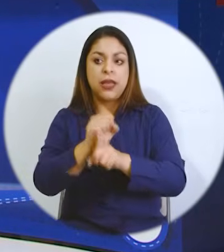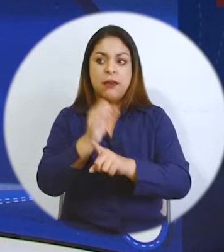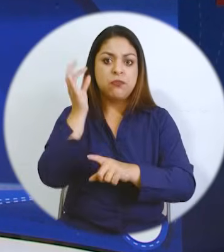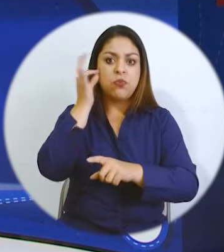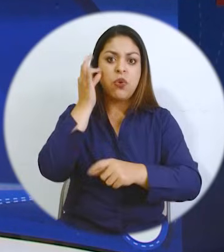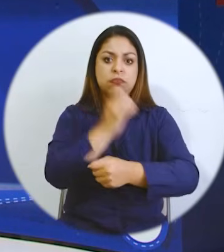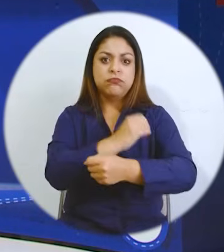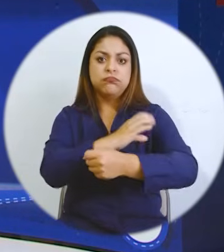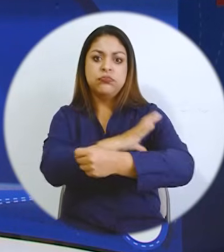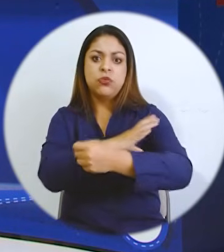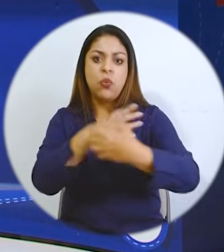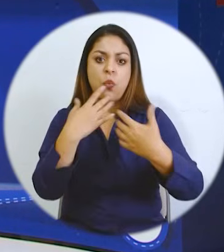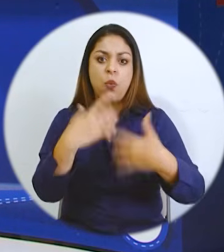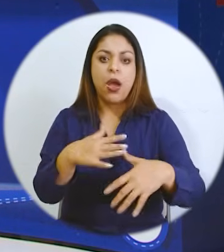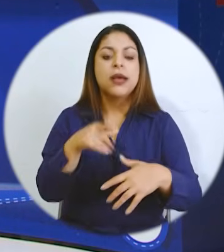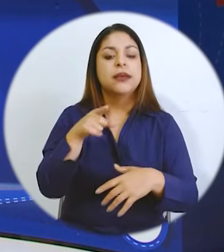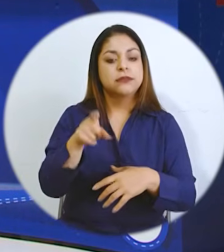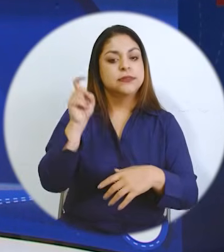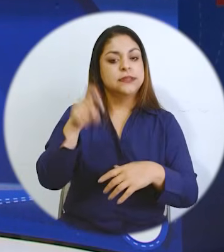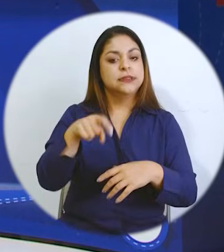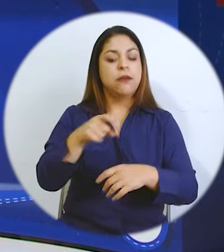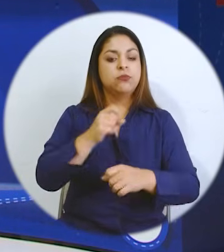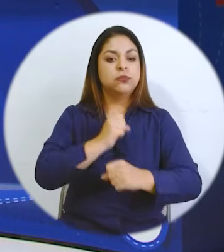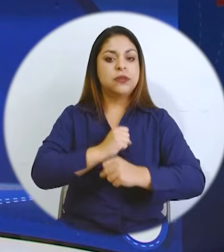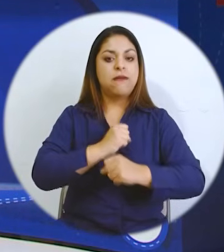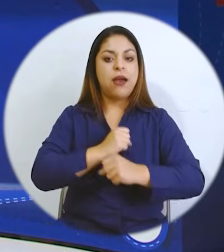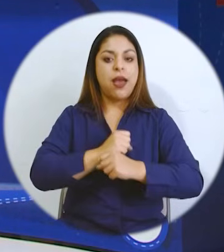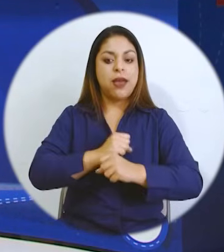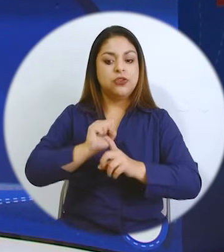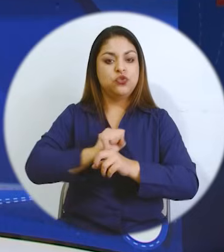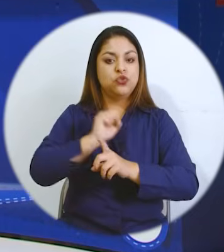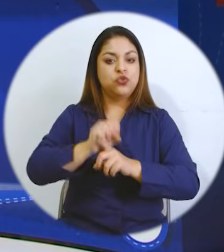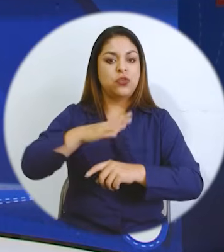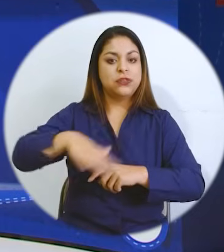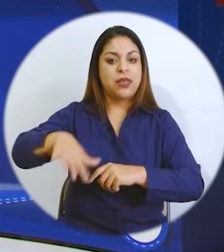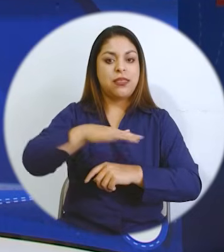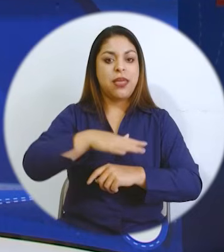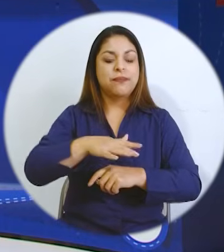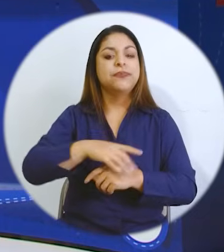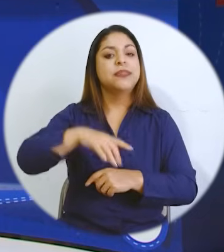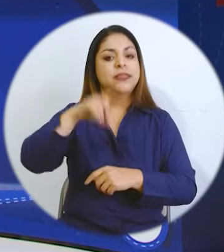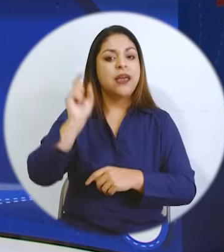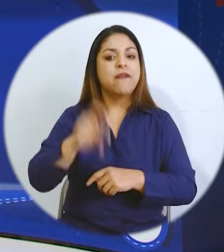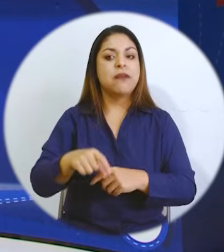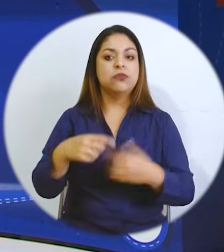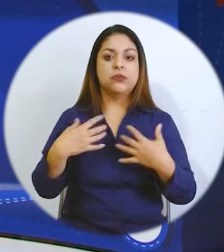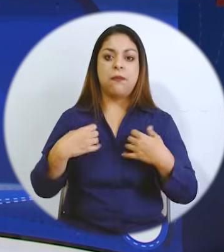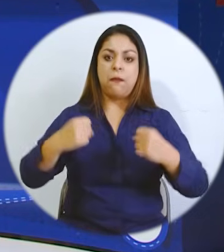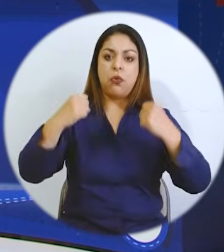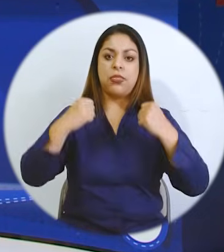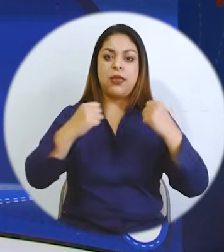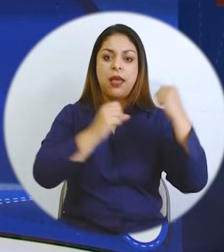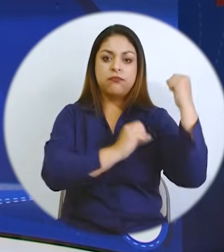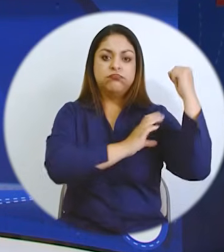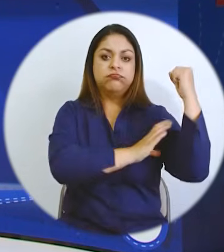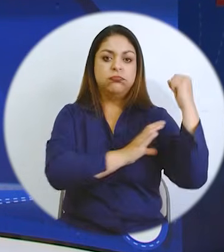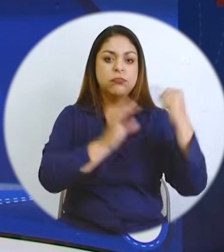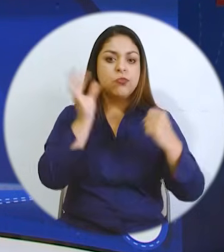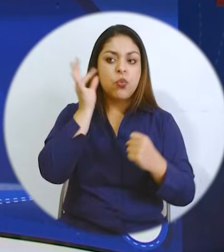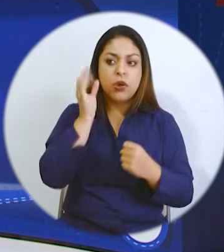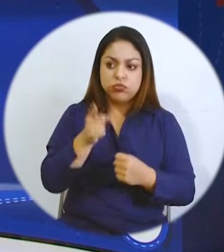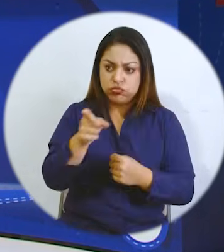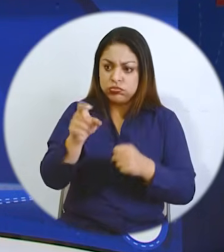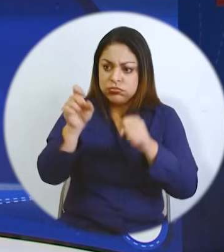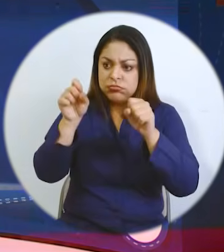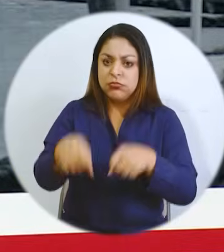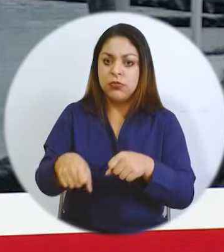que la mujer se empodere es algo que también necesitamos trabajar a nivel de la sociedad. Tenemos que empoderar a las mujeres,